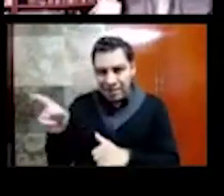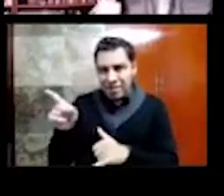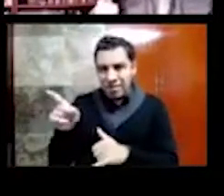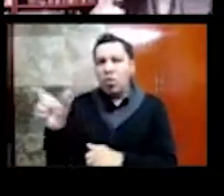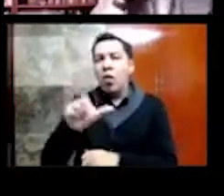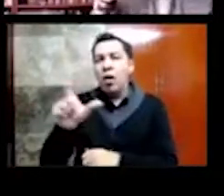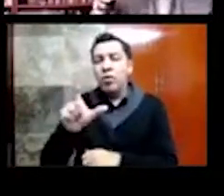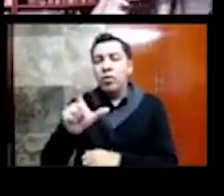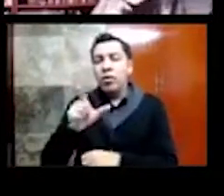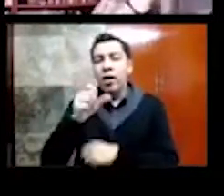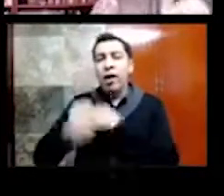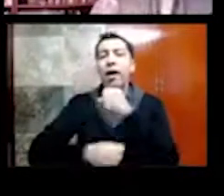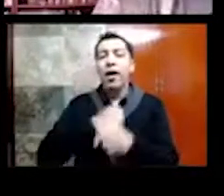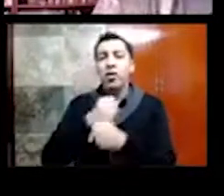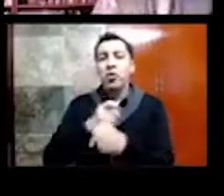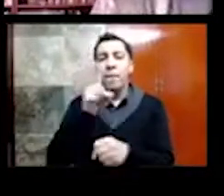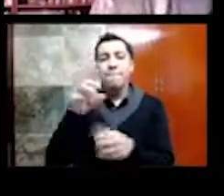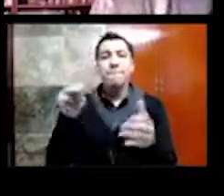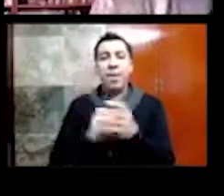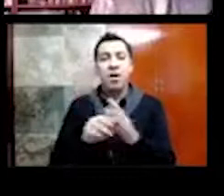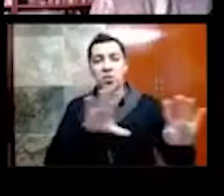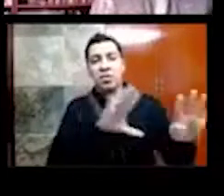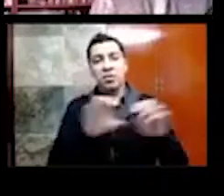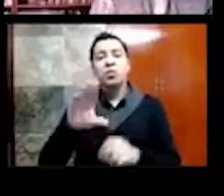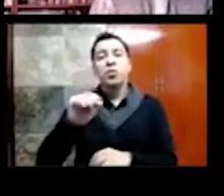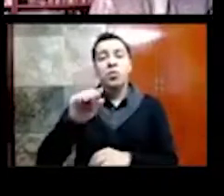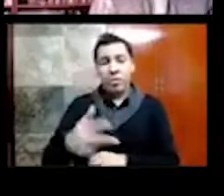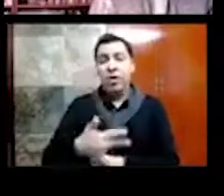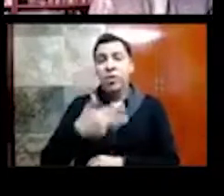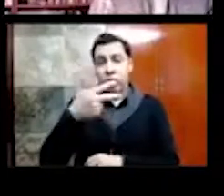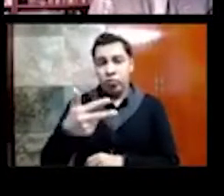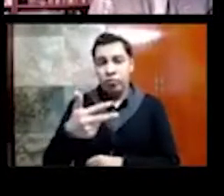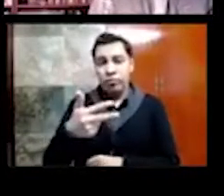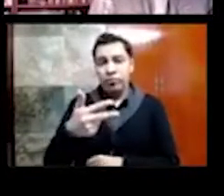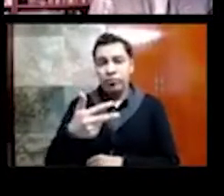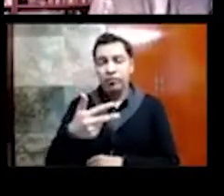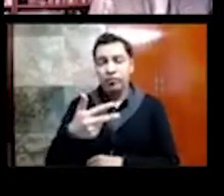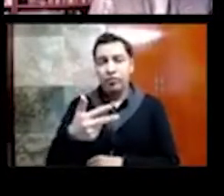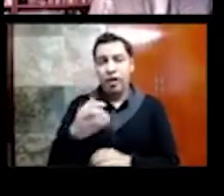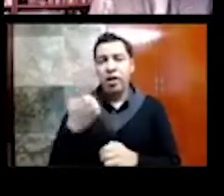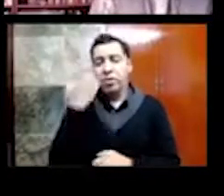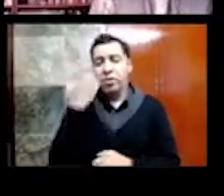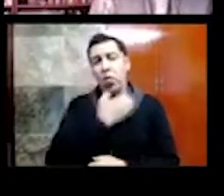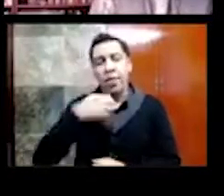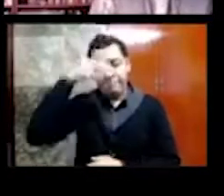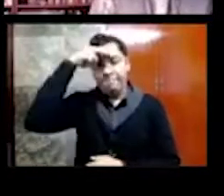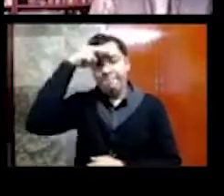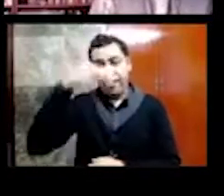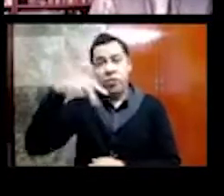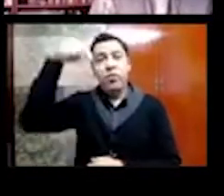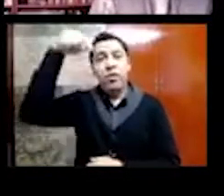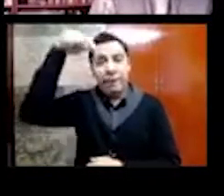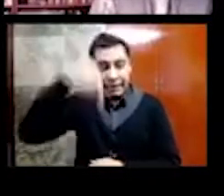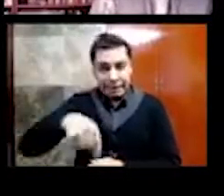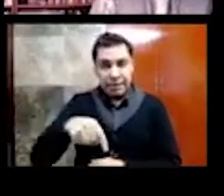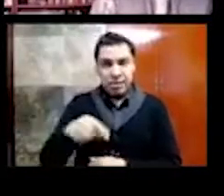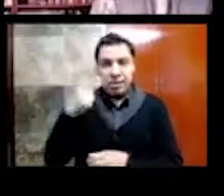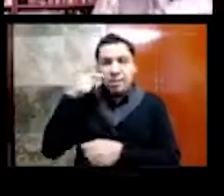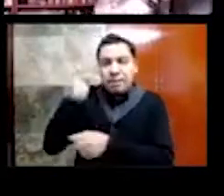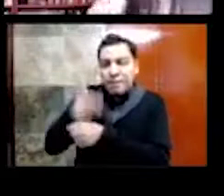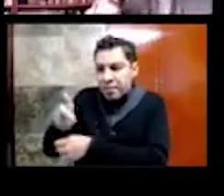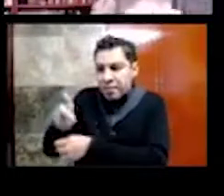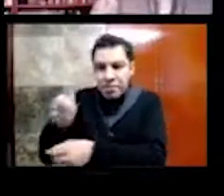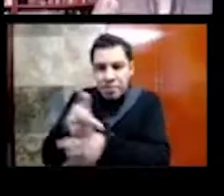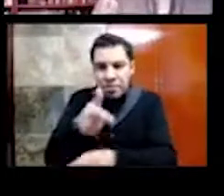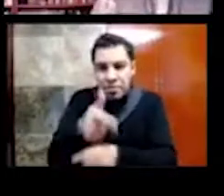del cambio de milenio por el Colegio de México, en una contribución que hicimos para la identificación de los sitios y un